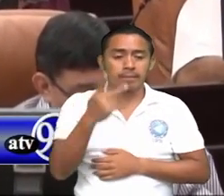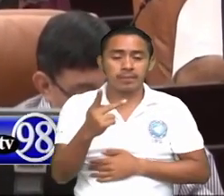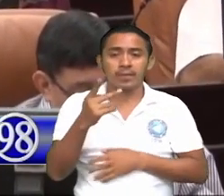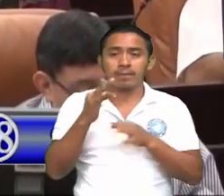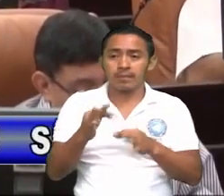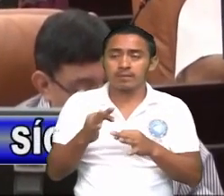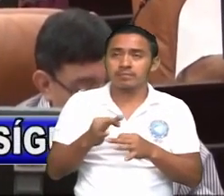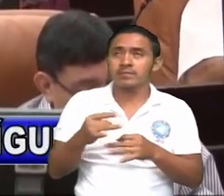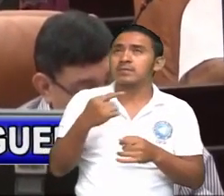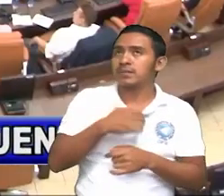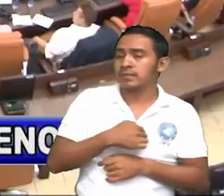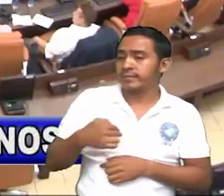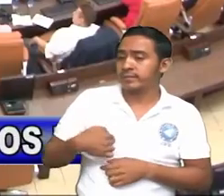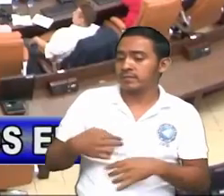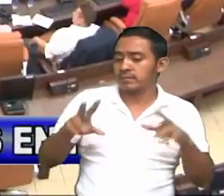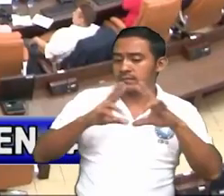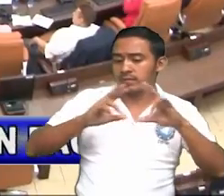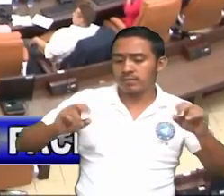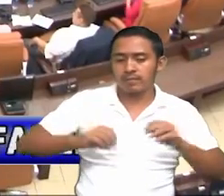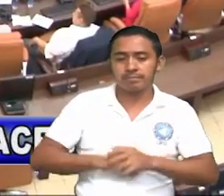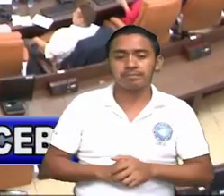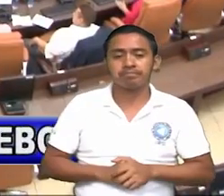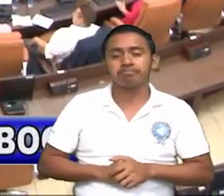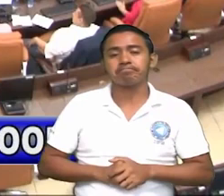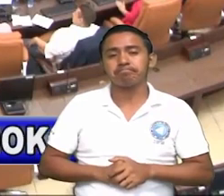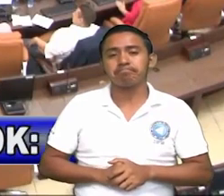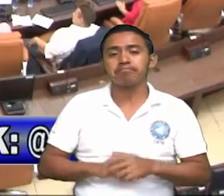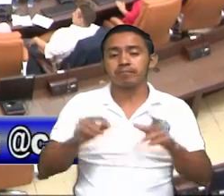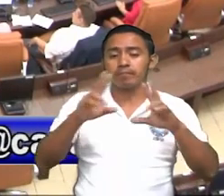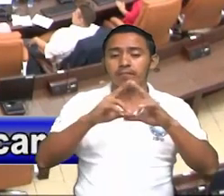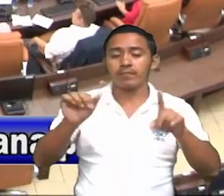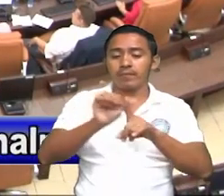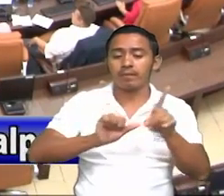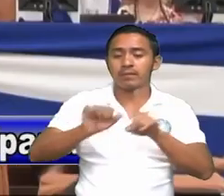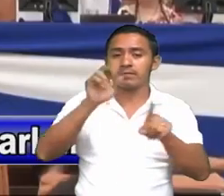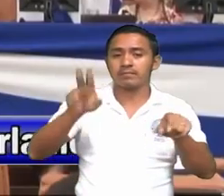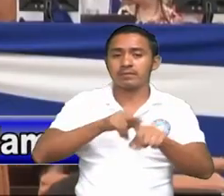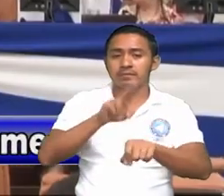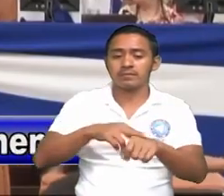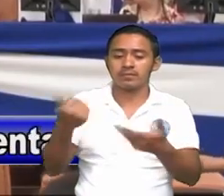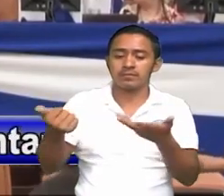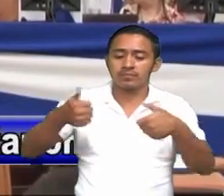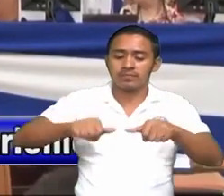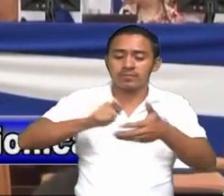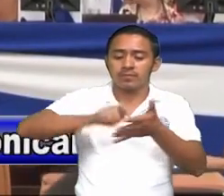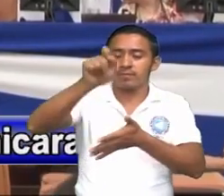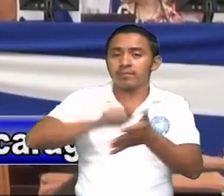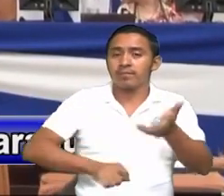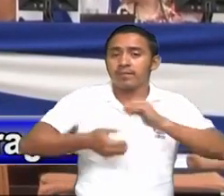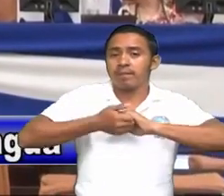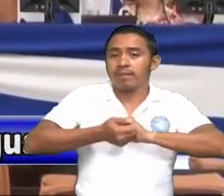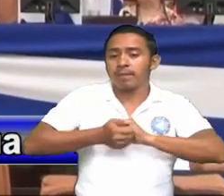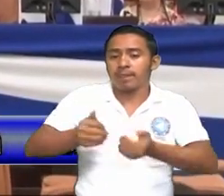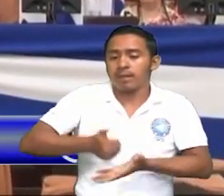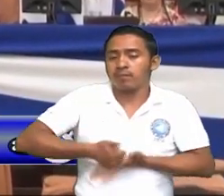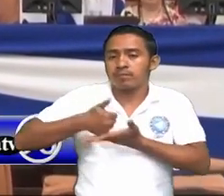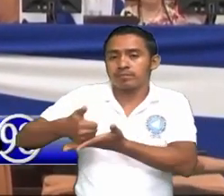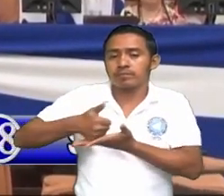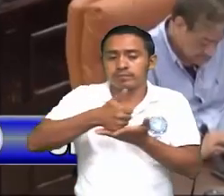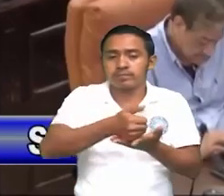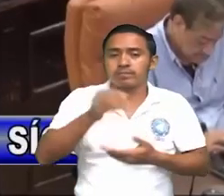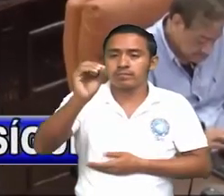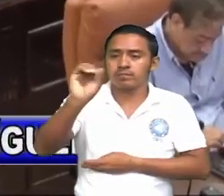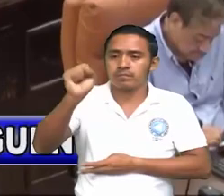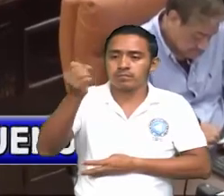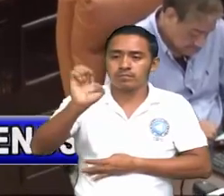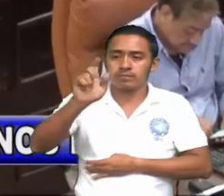Es el caso de Nicaragua. El Parlamento nicaragüense aprobó un decreto de acuerdo de amistad y cooperación con la República de Osetia del Sur,